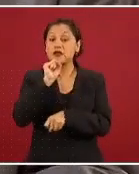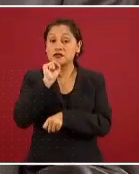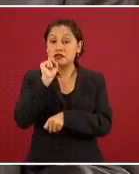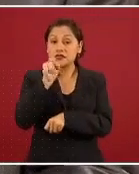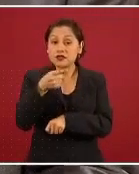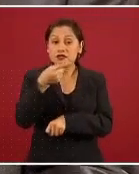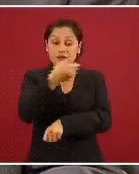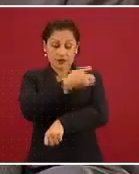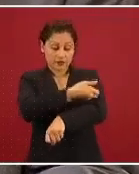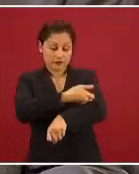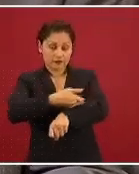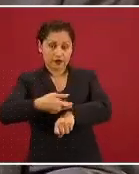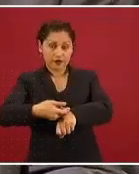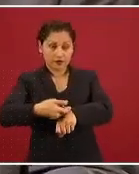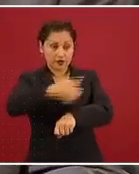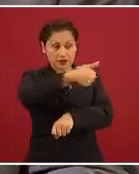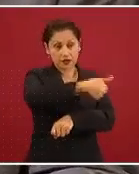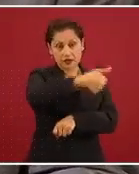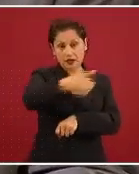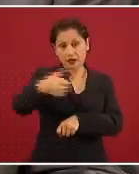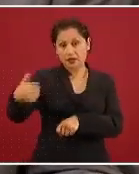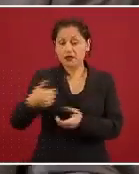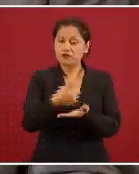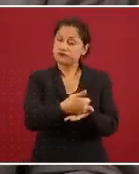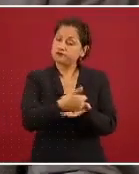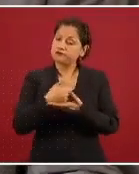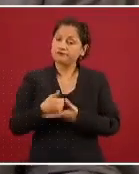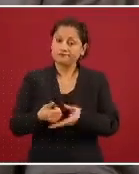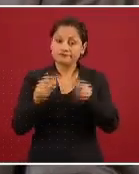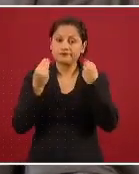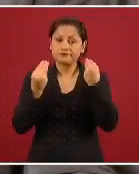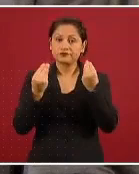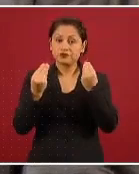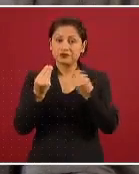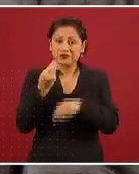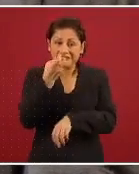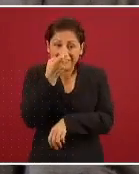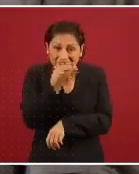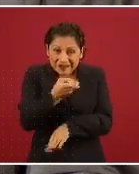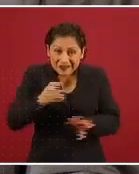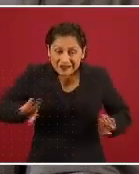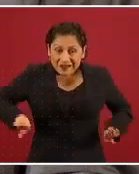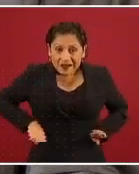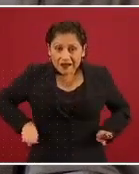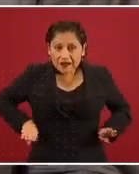Esa es una peculiaridad, es un distintivo de México,